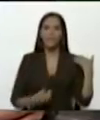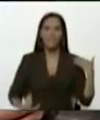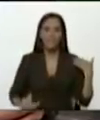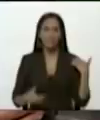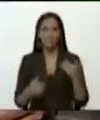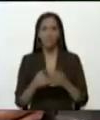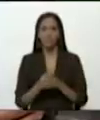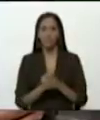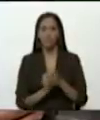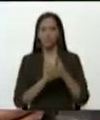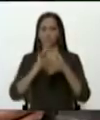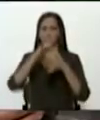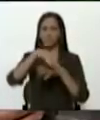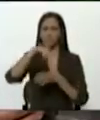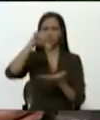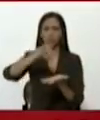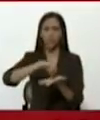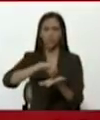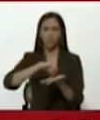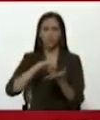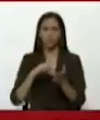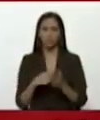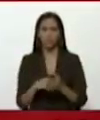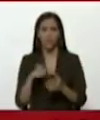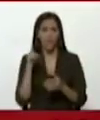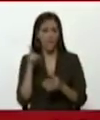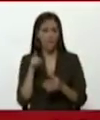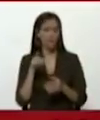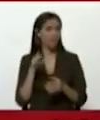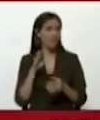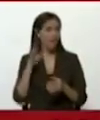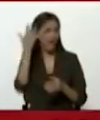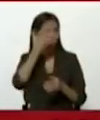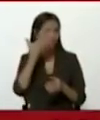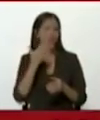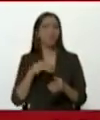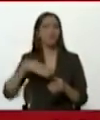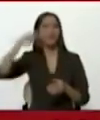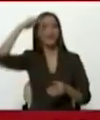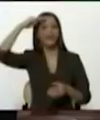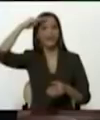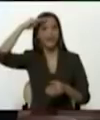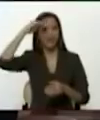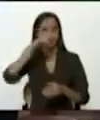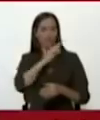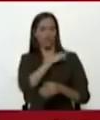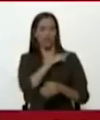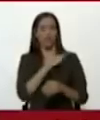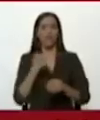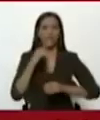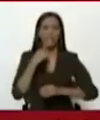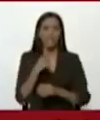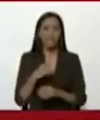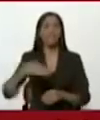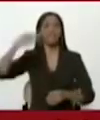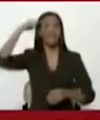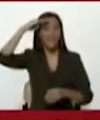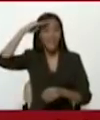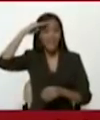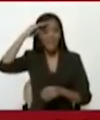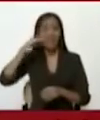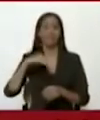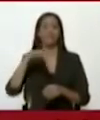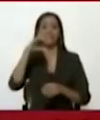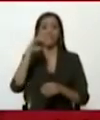Hidrocentro. Cisco Mora. Cisco Mora. Un general. Hasta general Cisco Mora. No hay tiene que decirlo. General Cisco Mora.